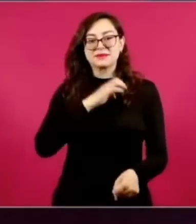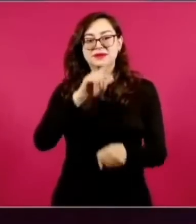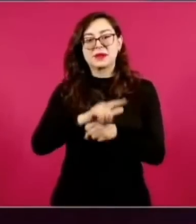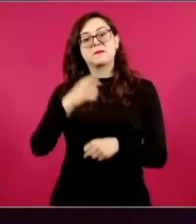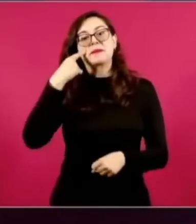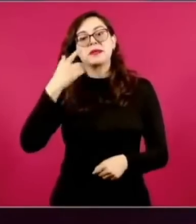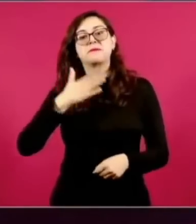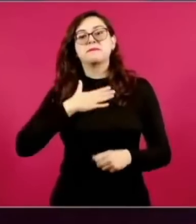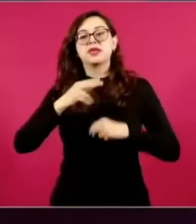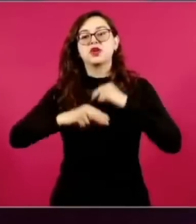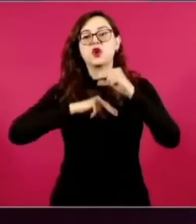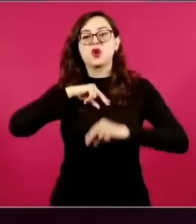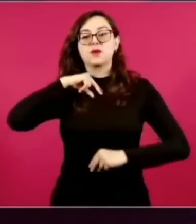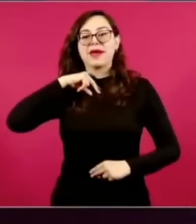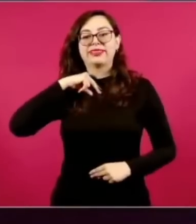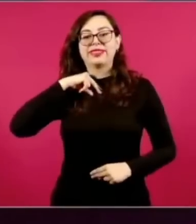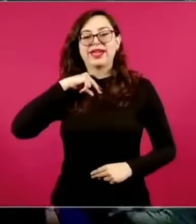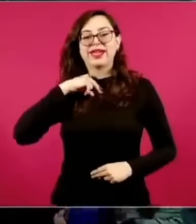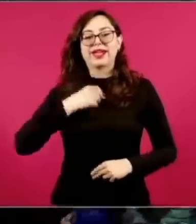puse de